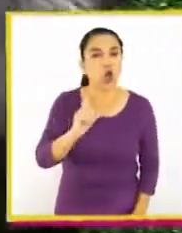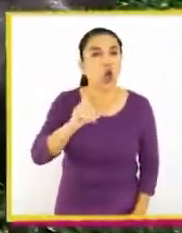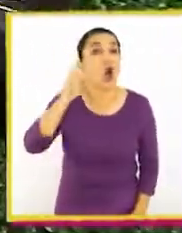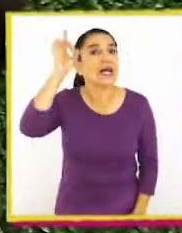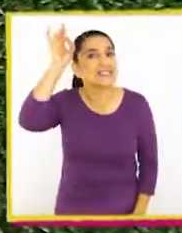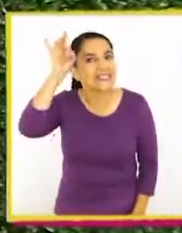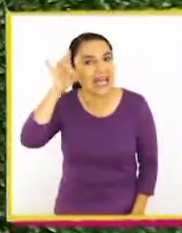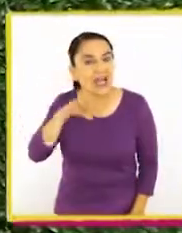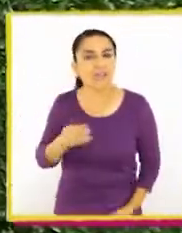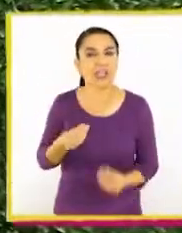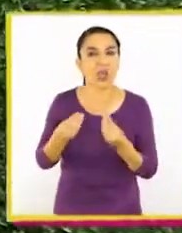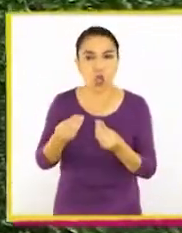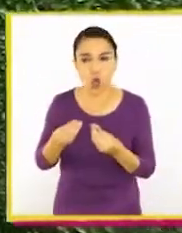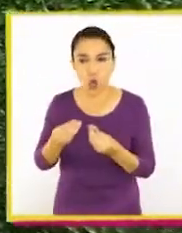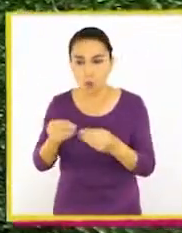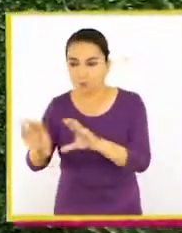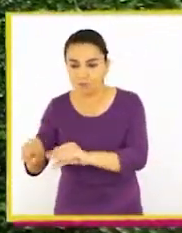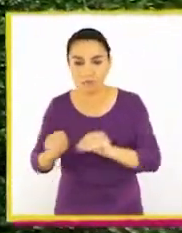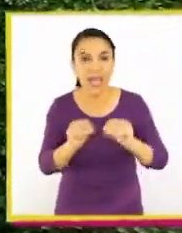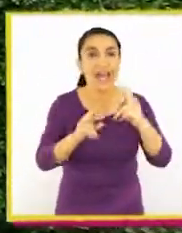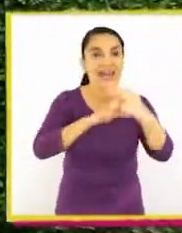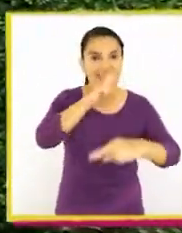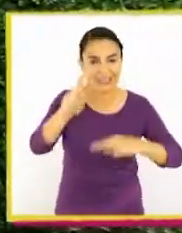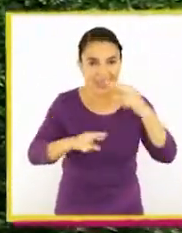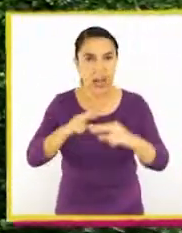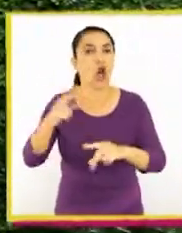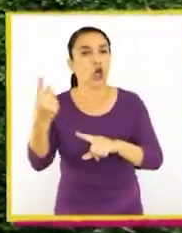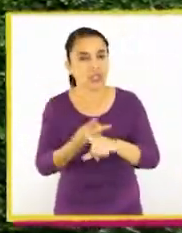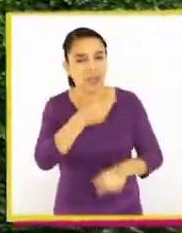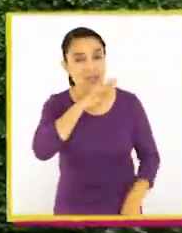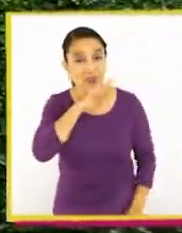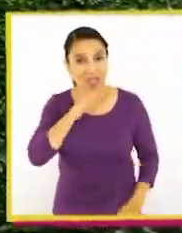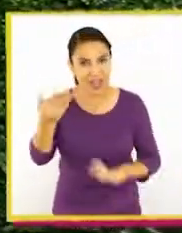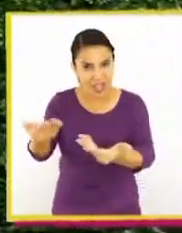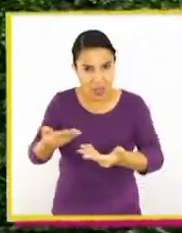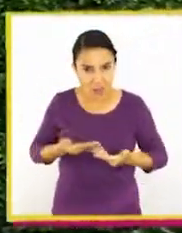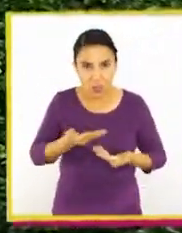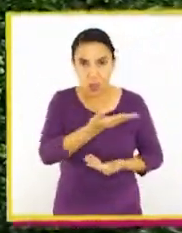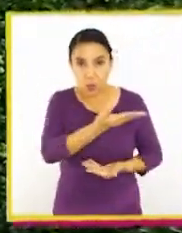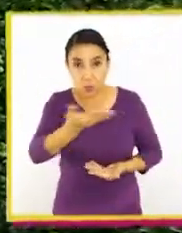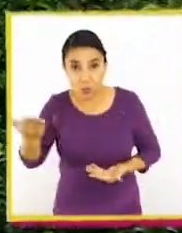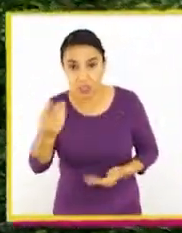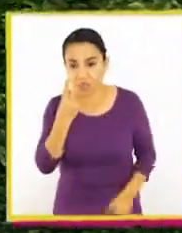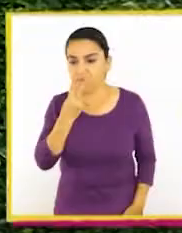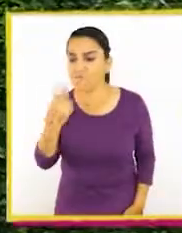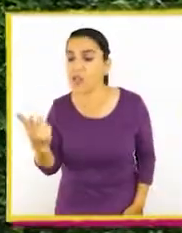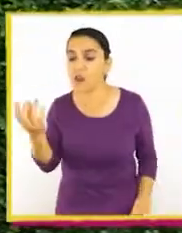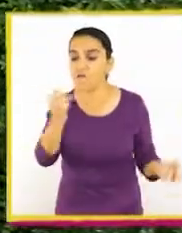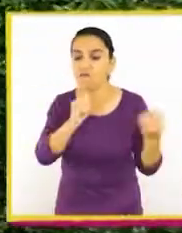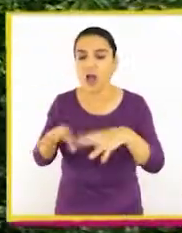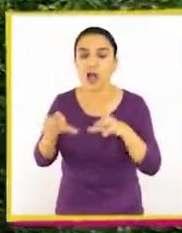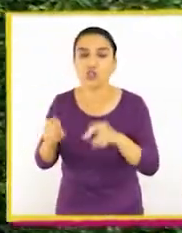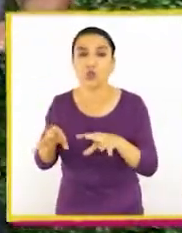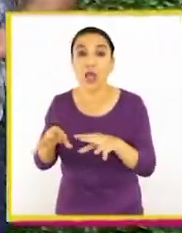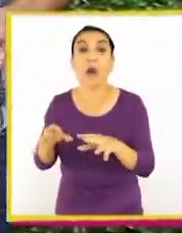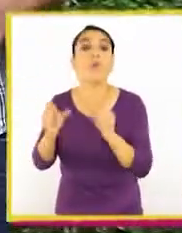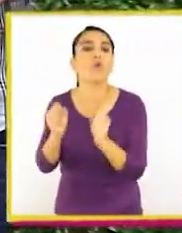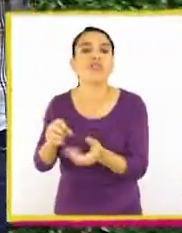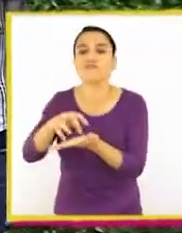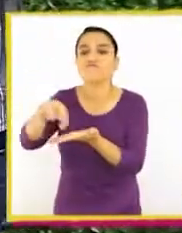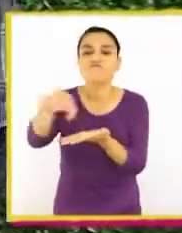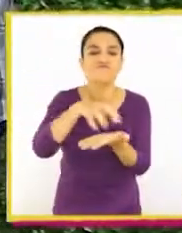que saber qué se puede reciclar o reutilizar. Así que los invito a acercarse más a su basura y poder